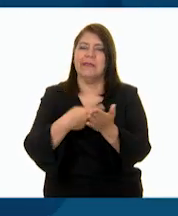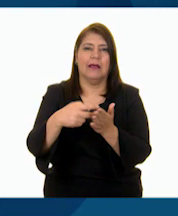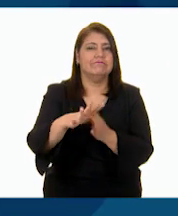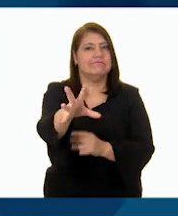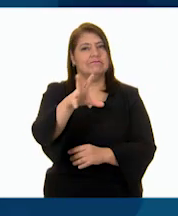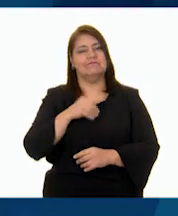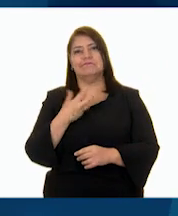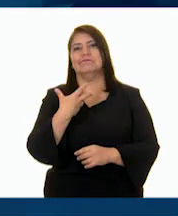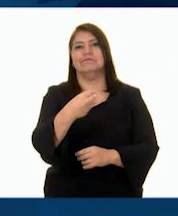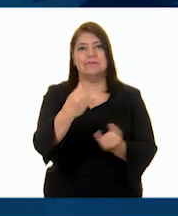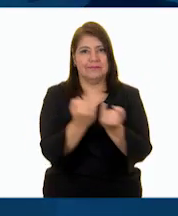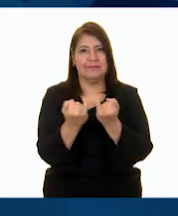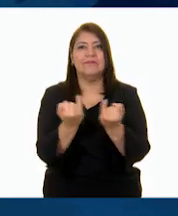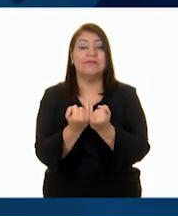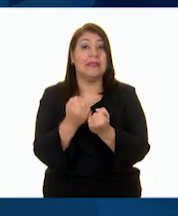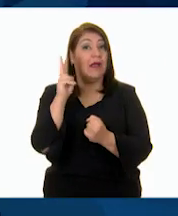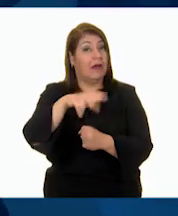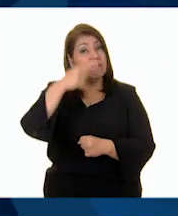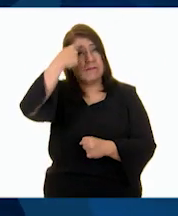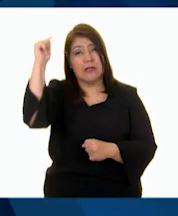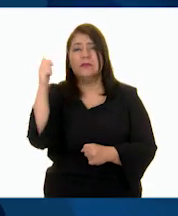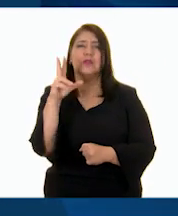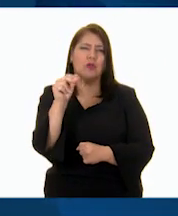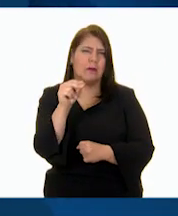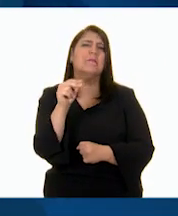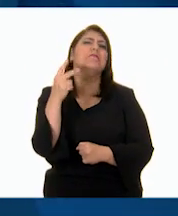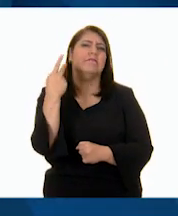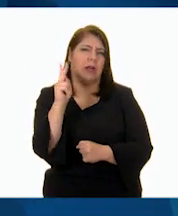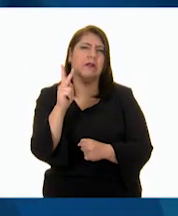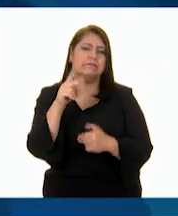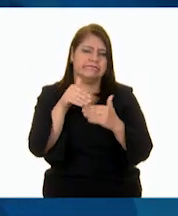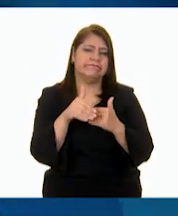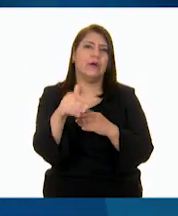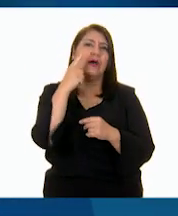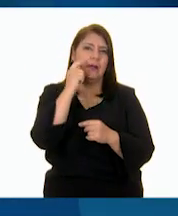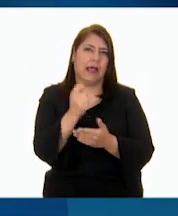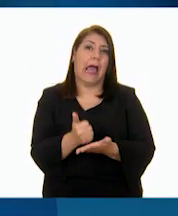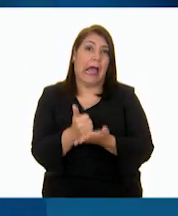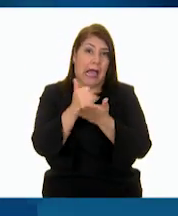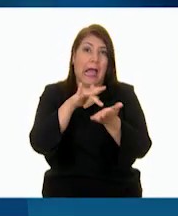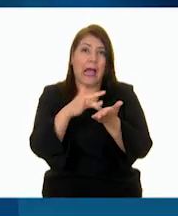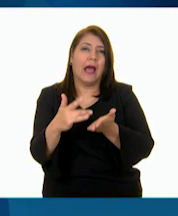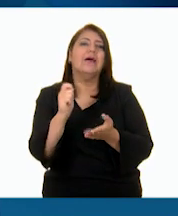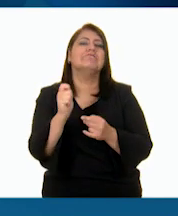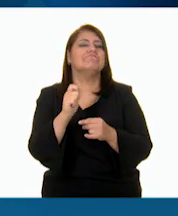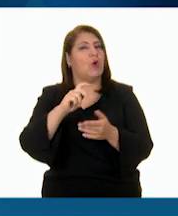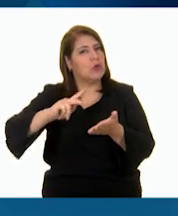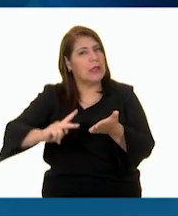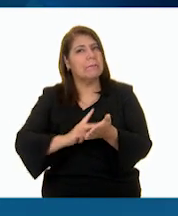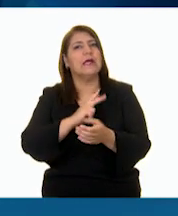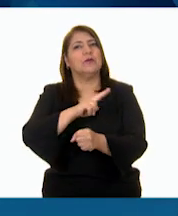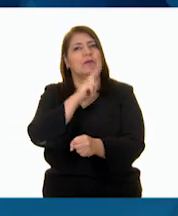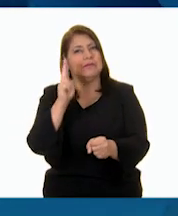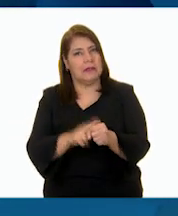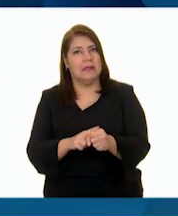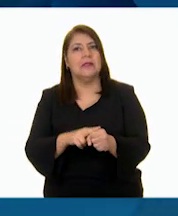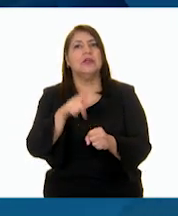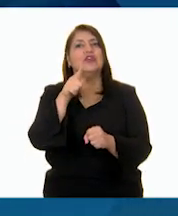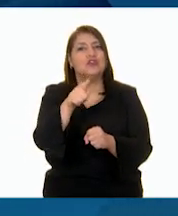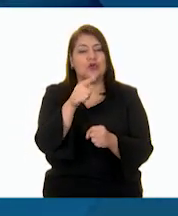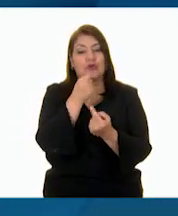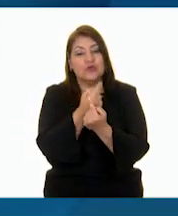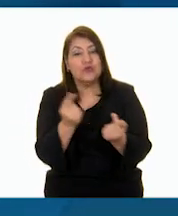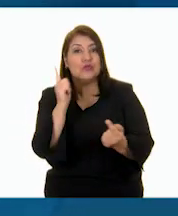es fácil, pero con tu ayuda todo volverá a la normalidad pronto. Eres parte de una gran familia